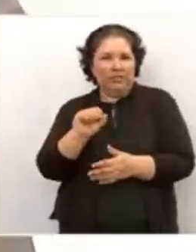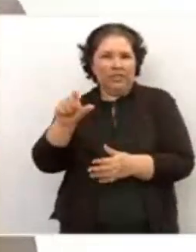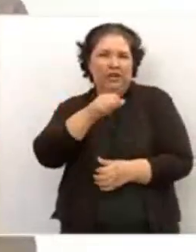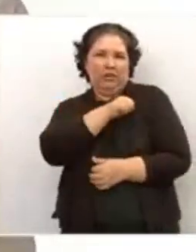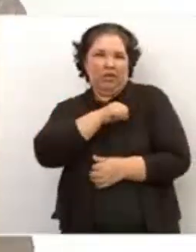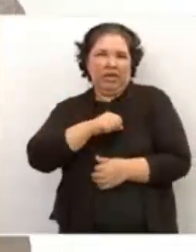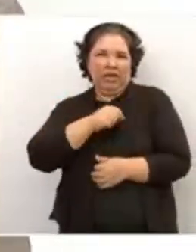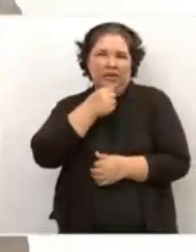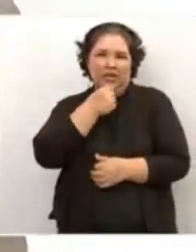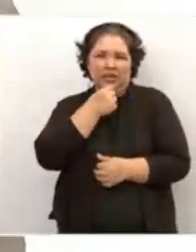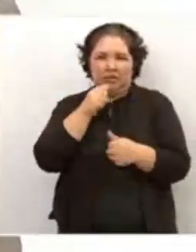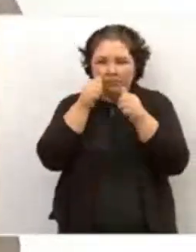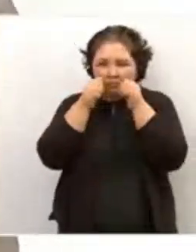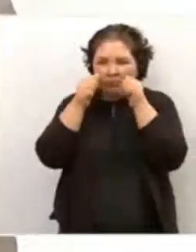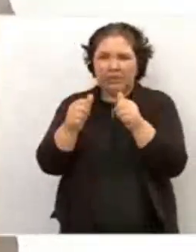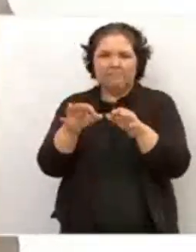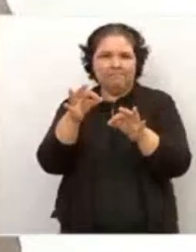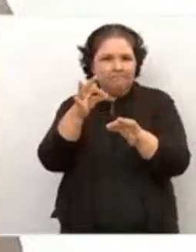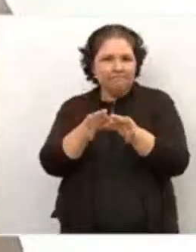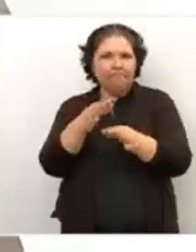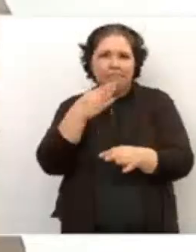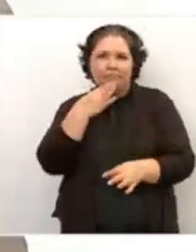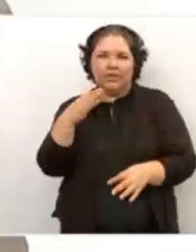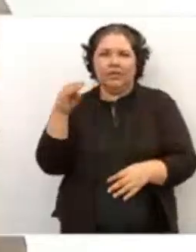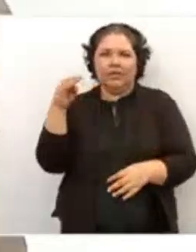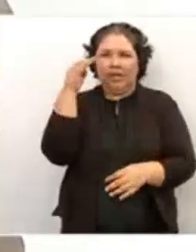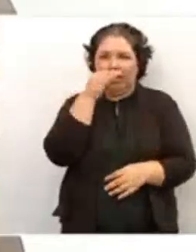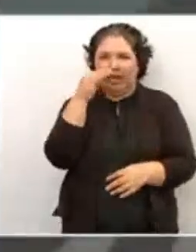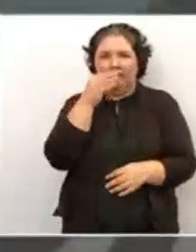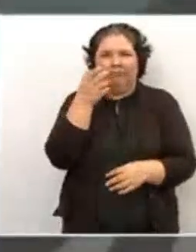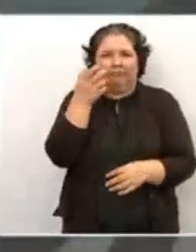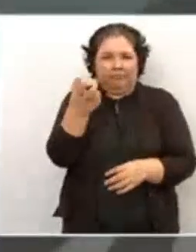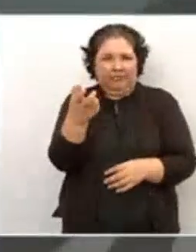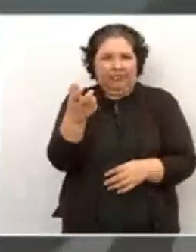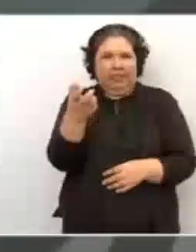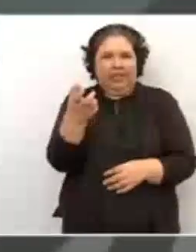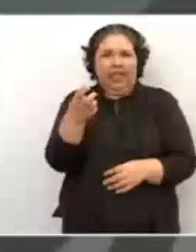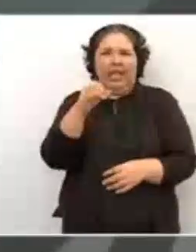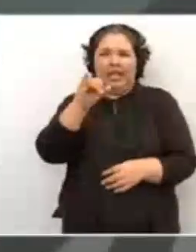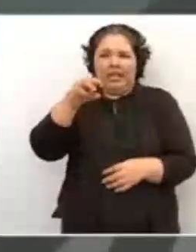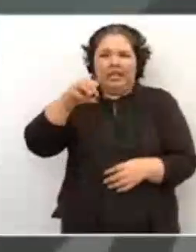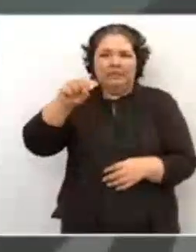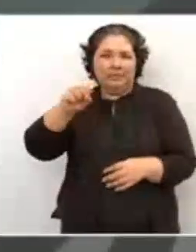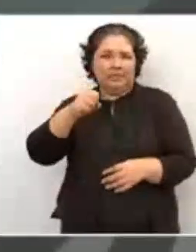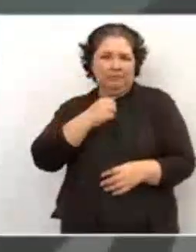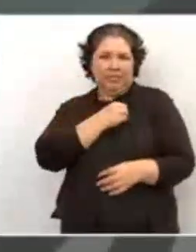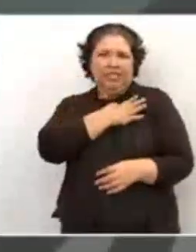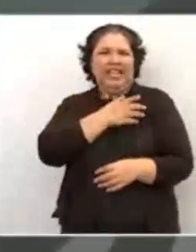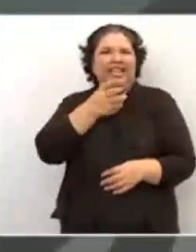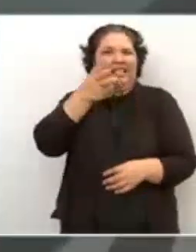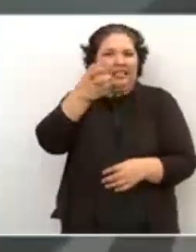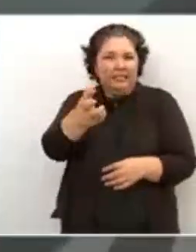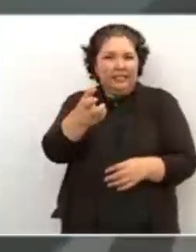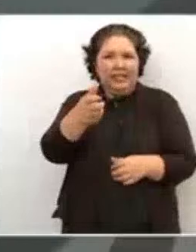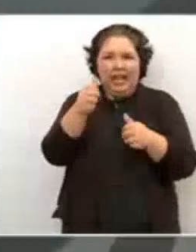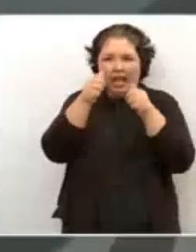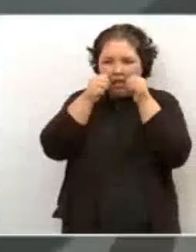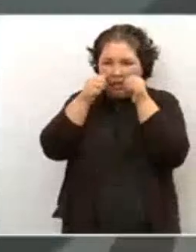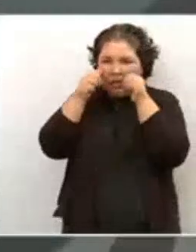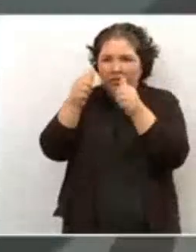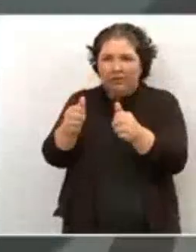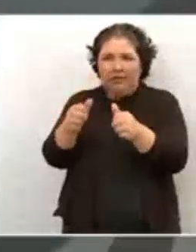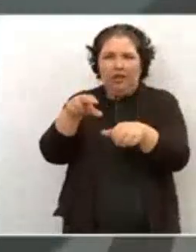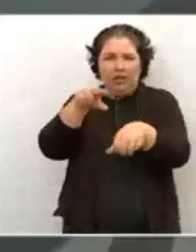recibe atención de forma gratuita. Y eso es el IMSS Bienestar, compañeras y compañeros. Atención médica